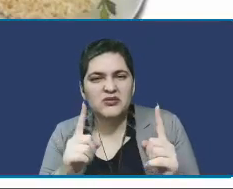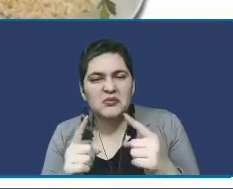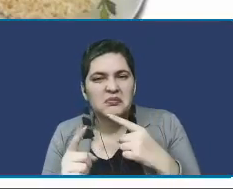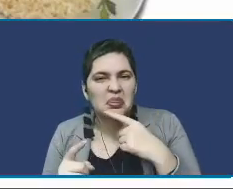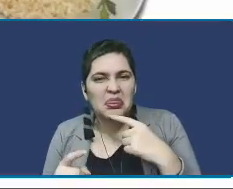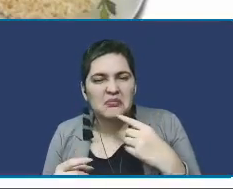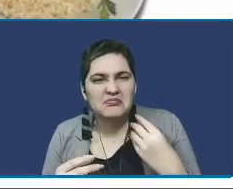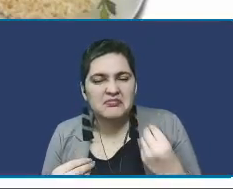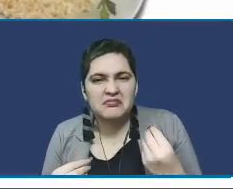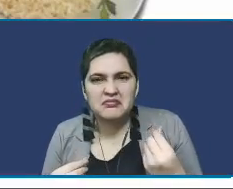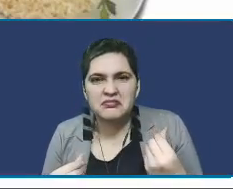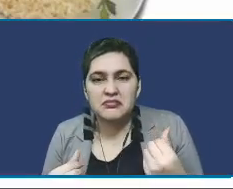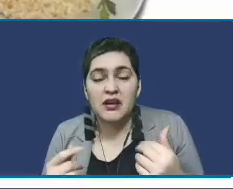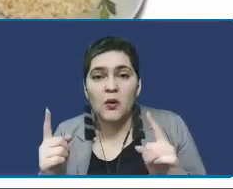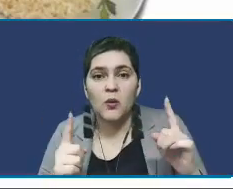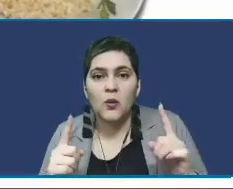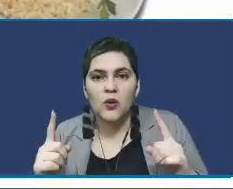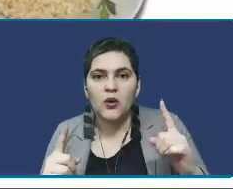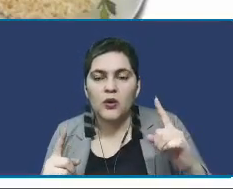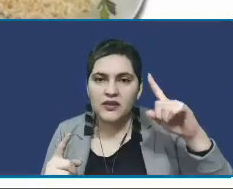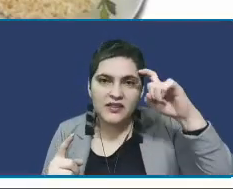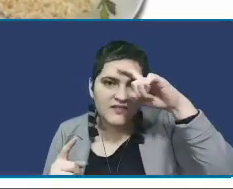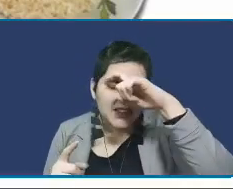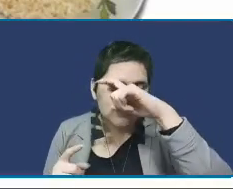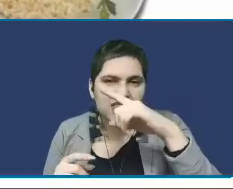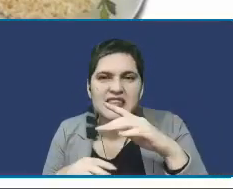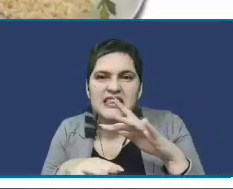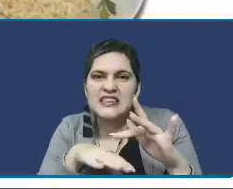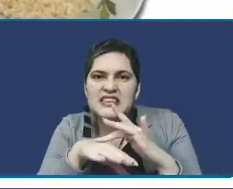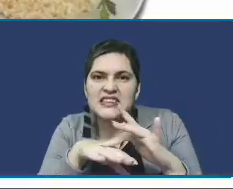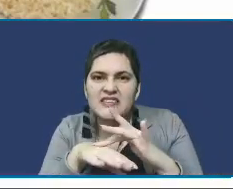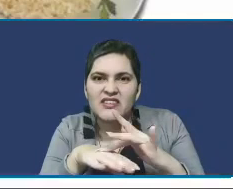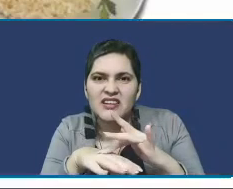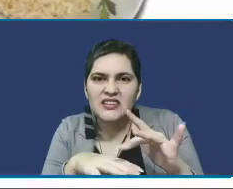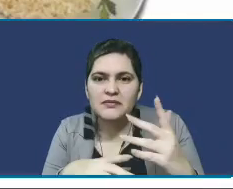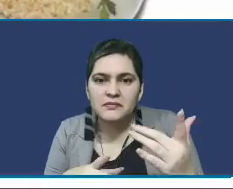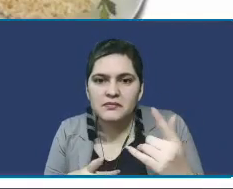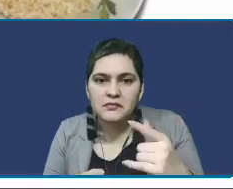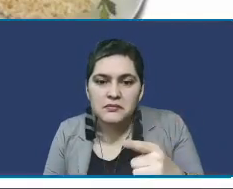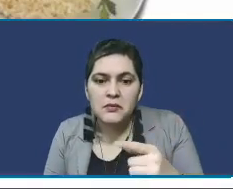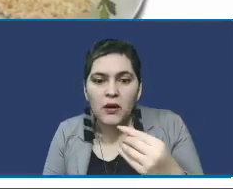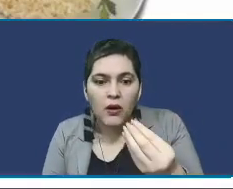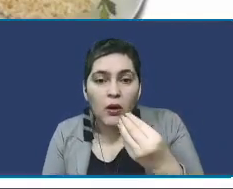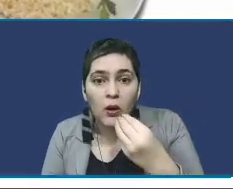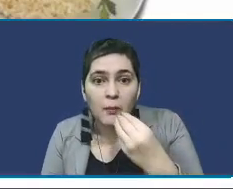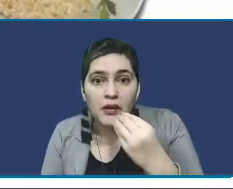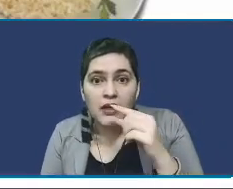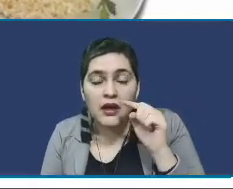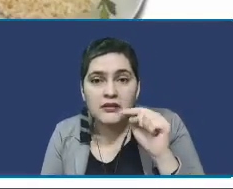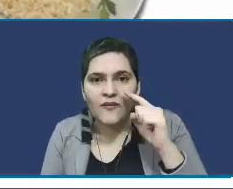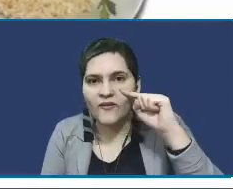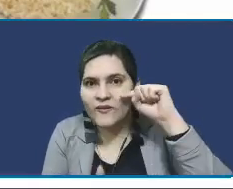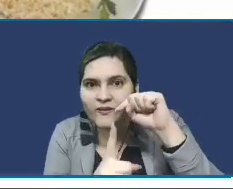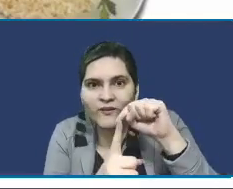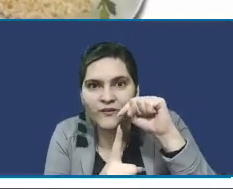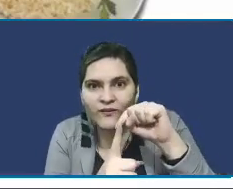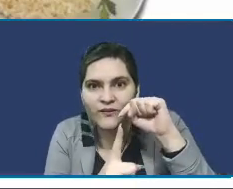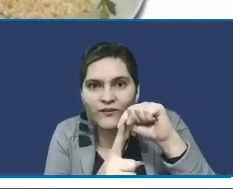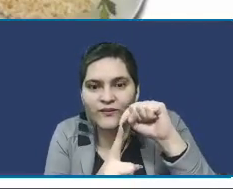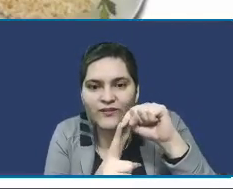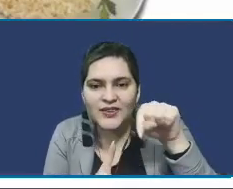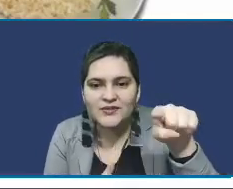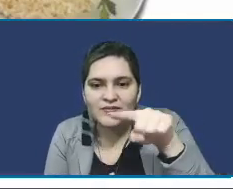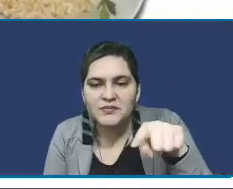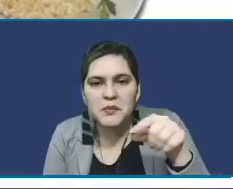hiperestesia o de hipersensibilidad, van a ser los alimentos que van a preferir. Entonces, ¿qué pasa? Cuando yo